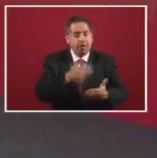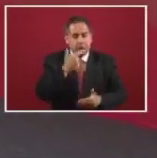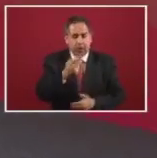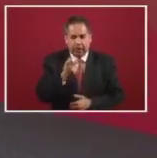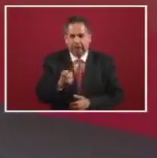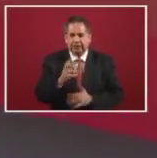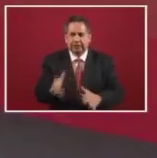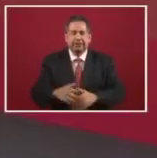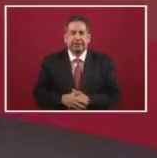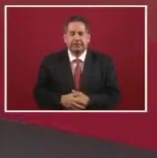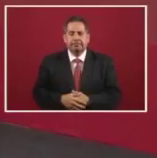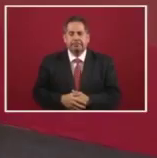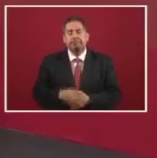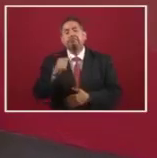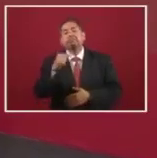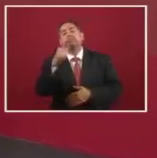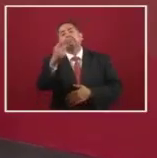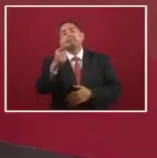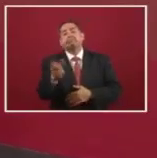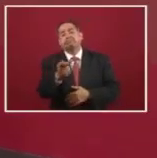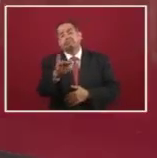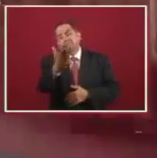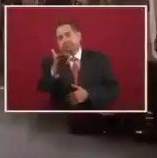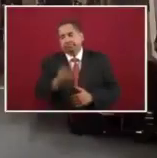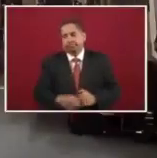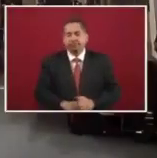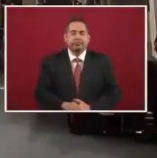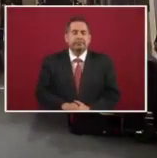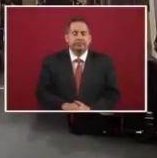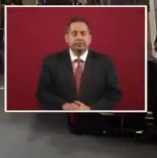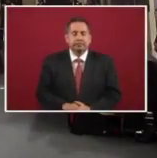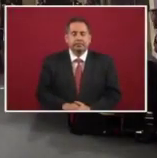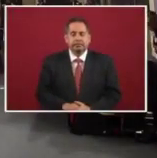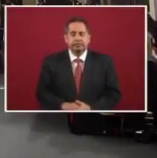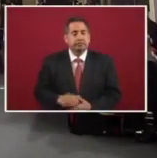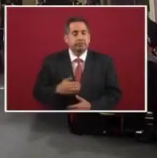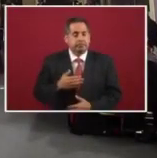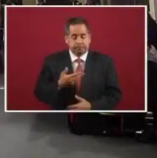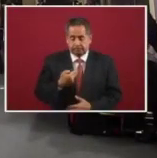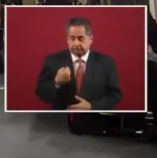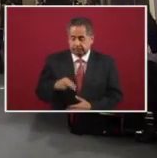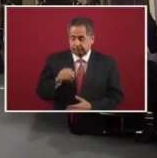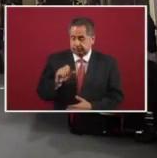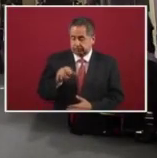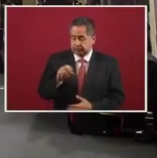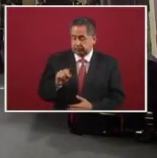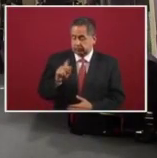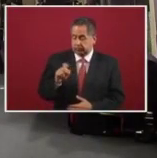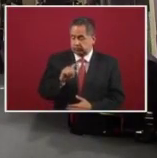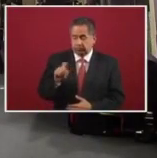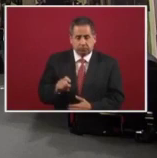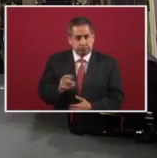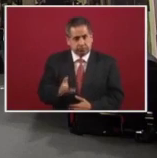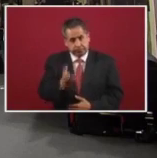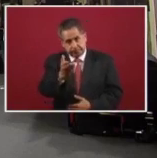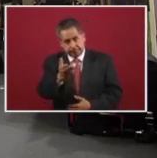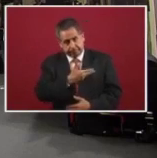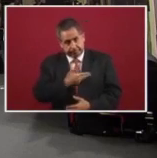Nos vamos para atrás después. Sí. Presidente de todos los mexicanos, Carlos Pozos, reportero. reportero de la revista Petróleo y